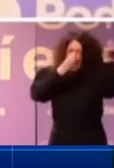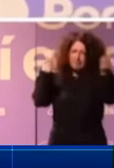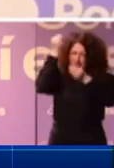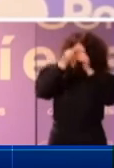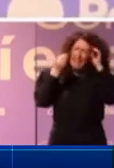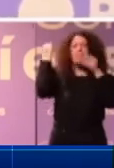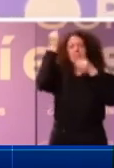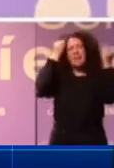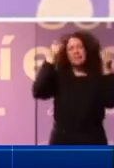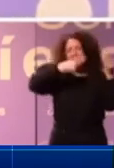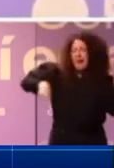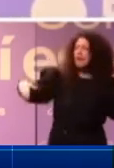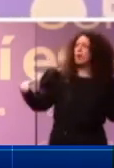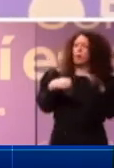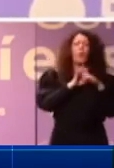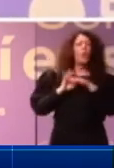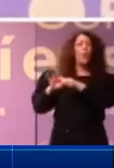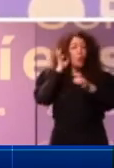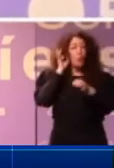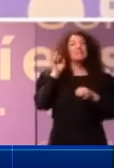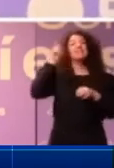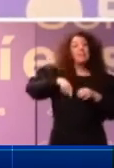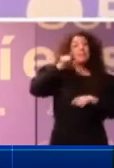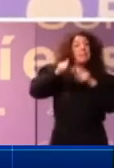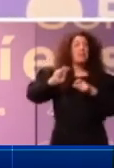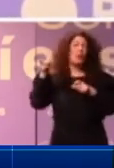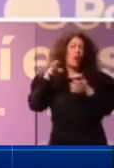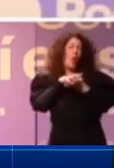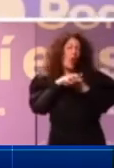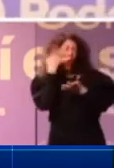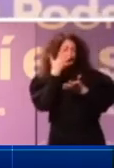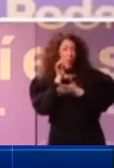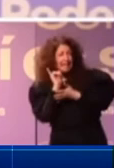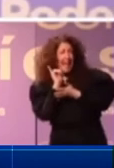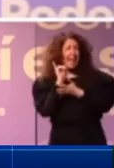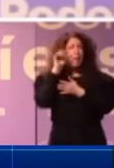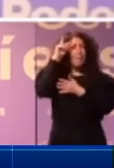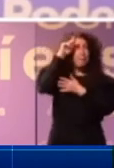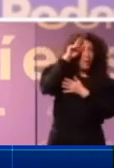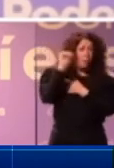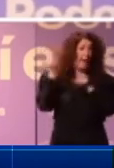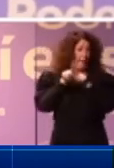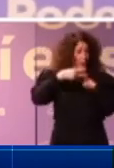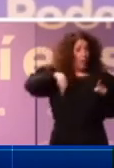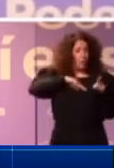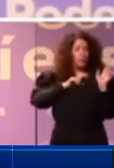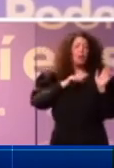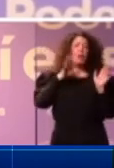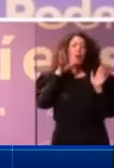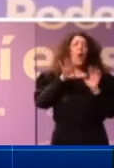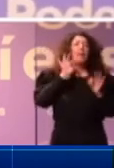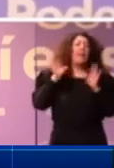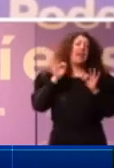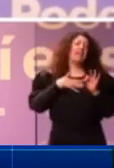¿no? Tiene un alto riesgo de reincidencia. Va a volver a pasar y a mí me gustaría que los miembros del Gobierno se sentasen con